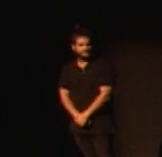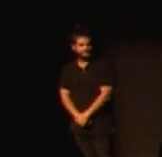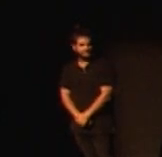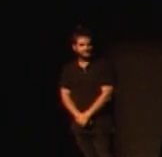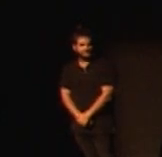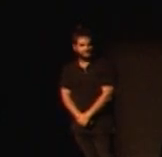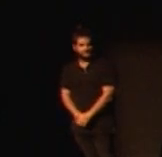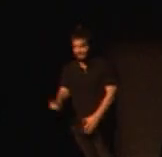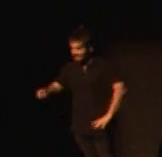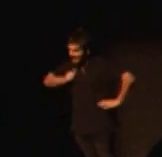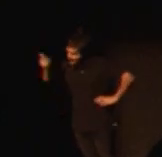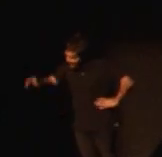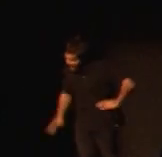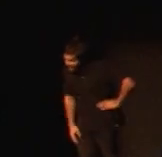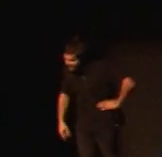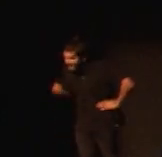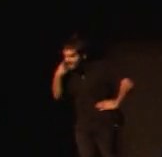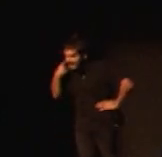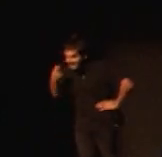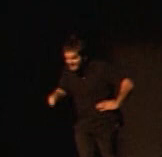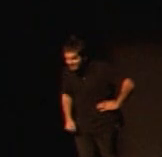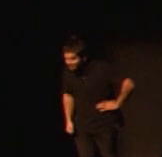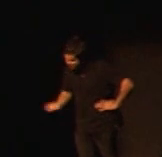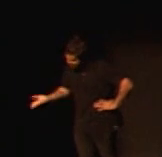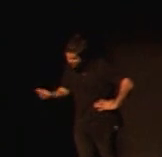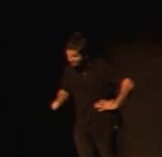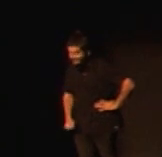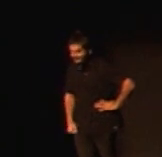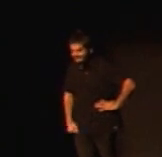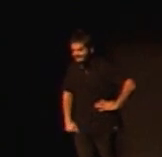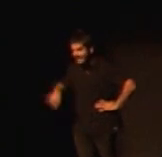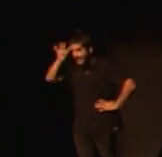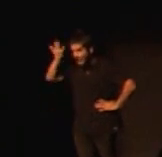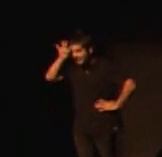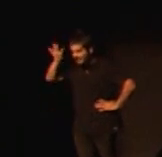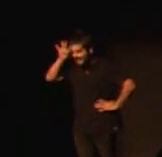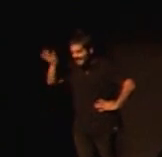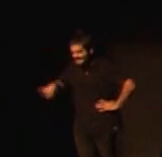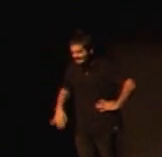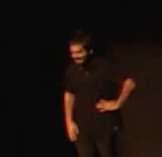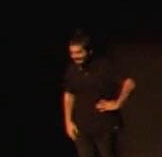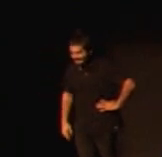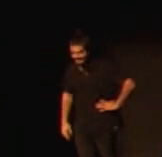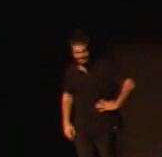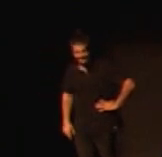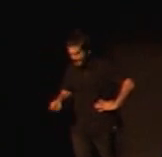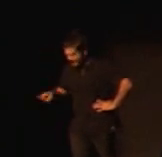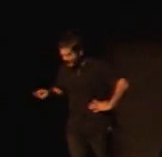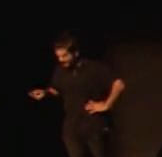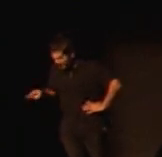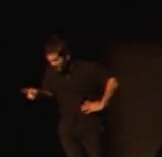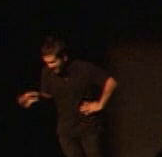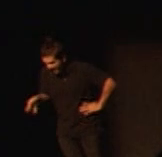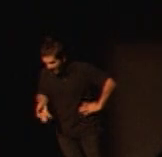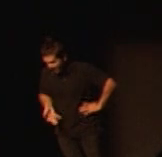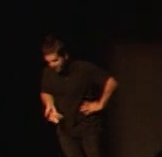¡Uy, qué casualidad! Fíjate, ¿a quién tenemos aquí? A Fernando López Miras, eres tú, ¿no? Digo, a ver si